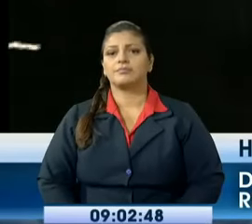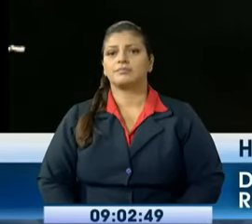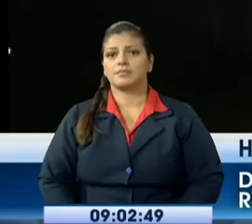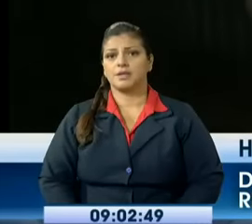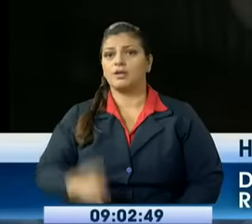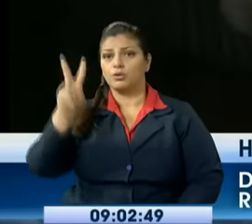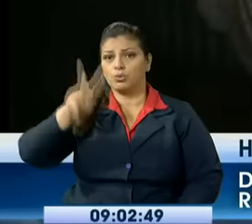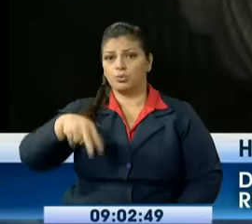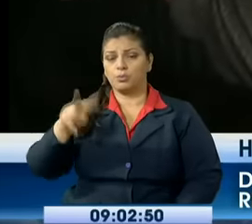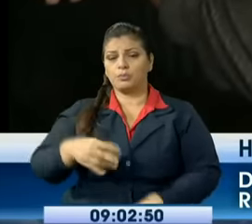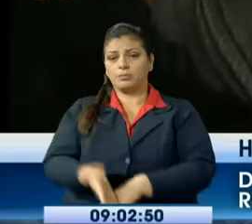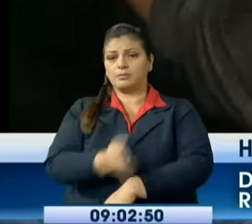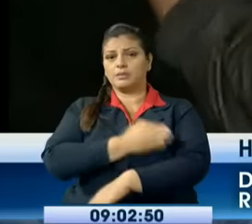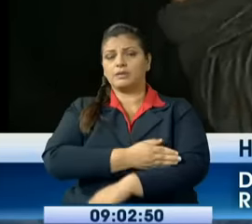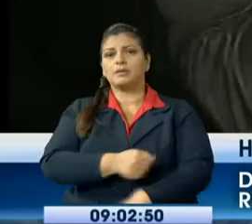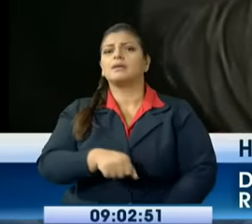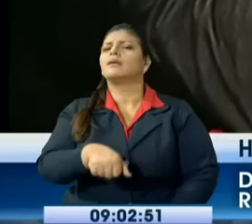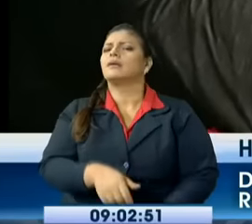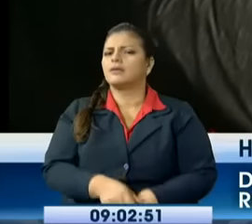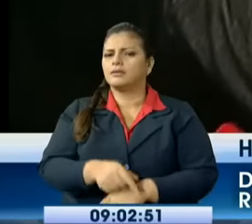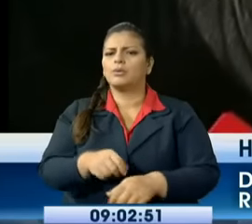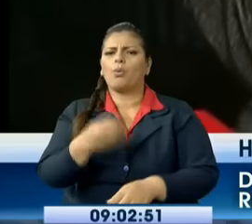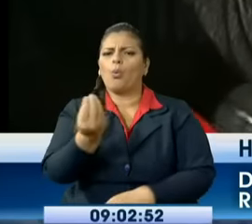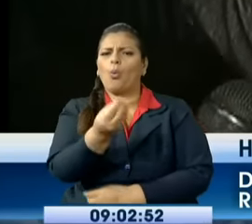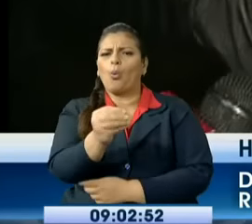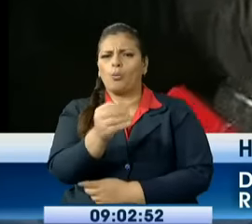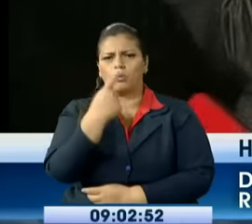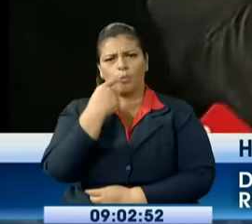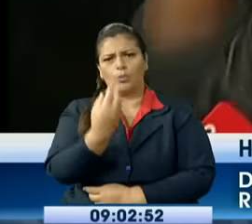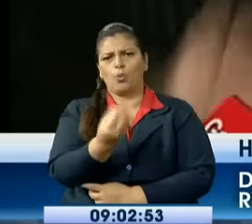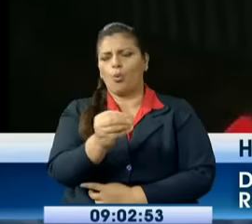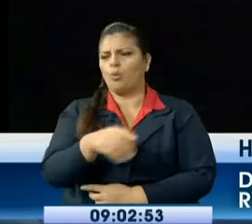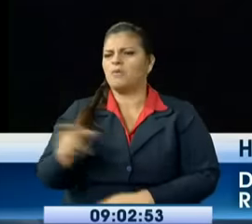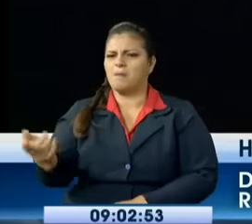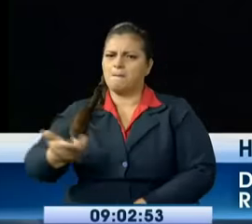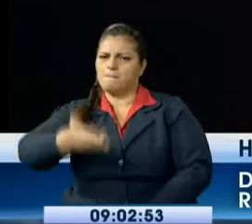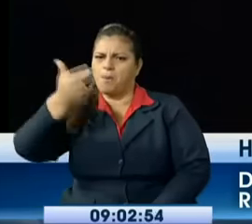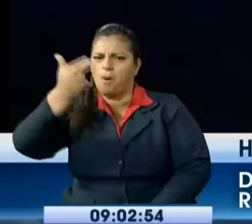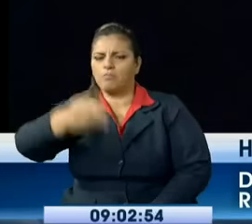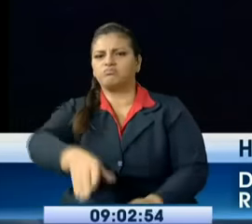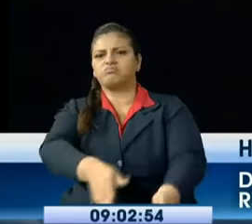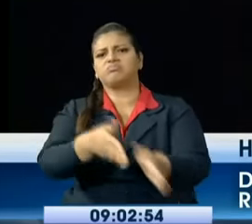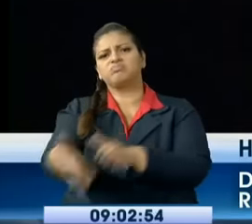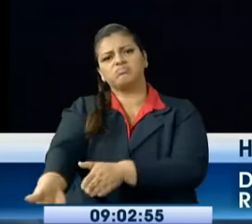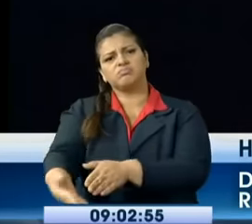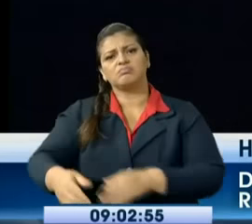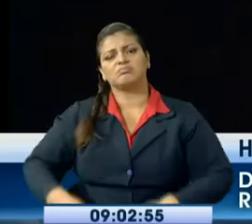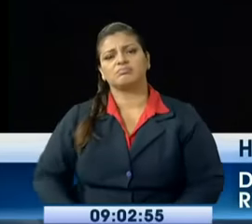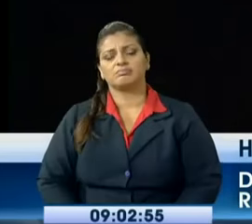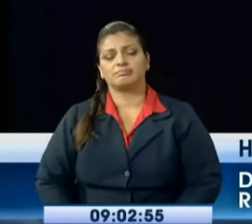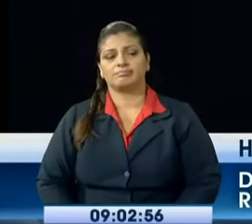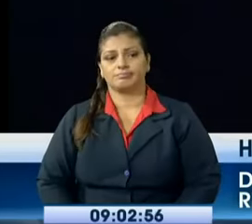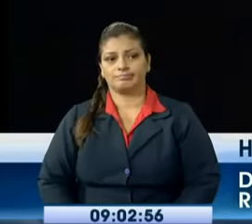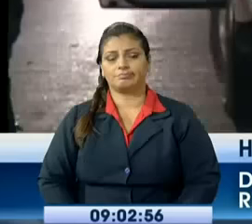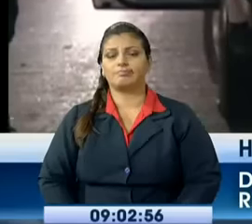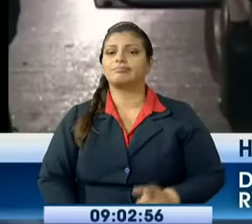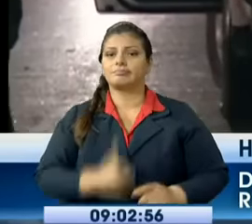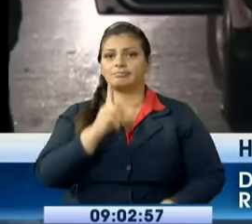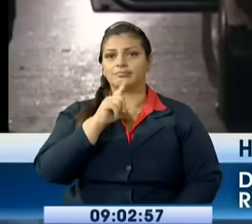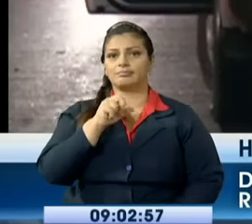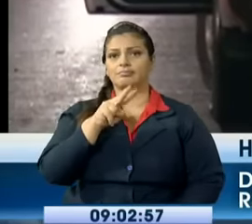meses también mataron a un muchacho aquí. Así mismo, le pegaron dos tiros y ahí lo dejaron botar. La víctima deja cuatro hijos en la